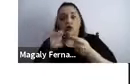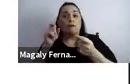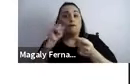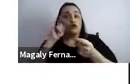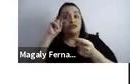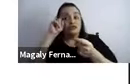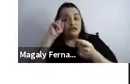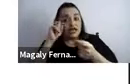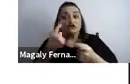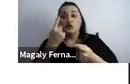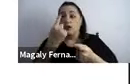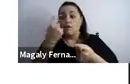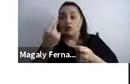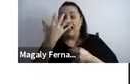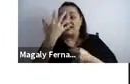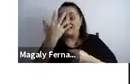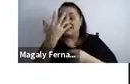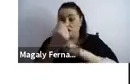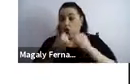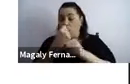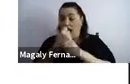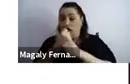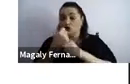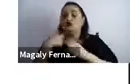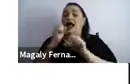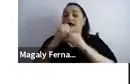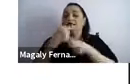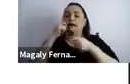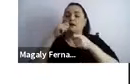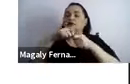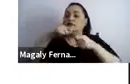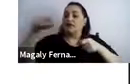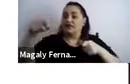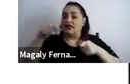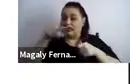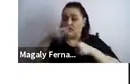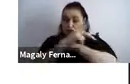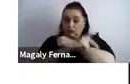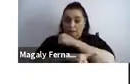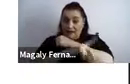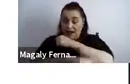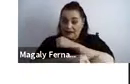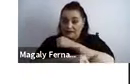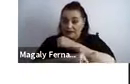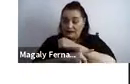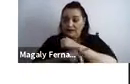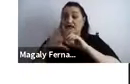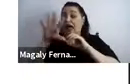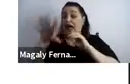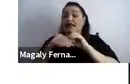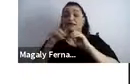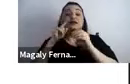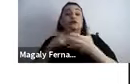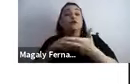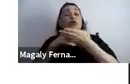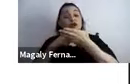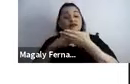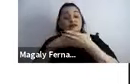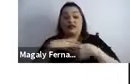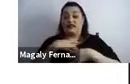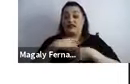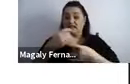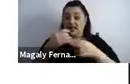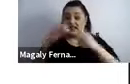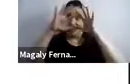estos quinquenios, hacemos la media de estos países que además son una muestra interesante del mundo,